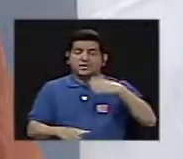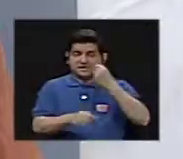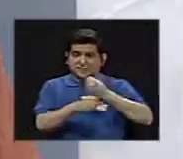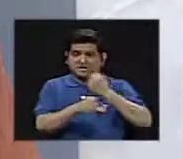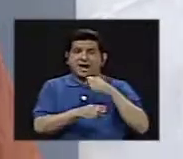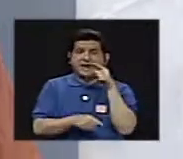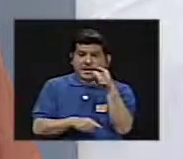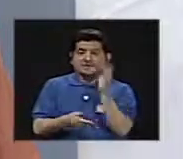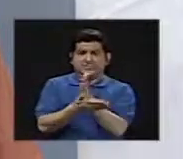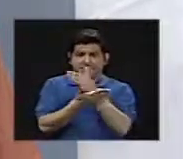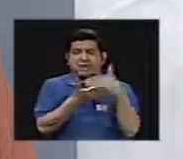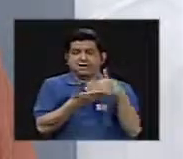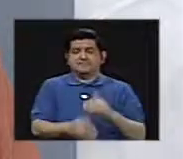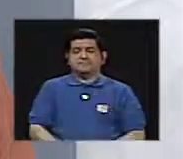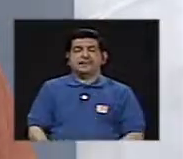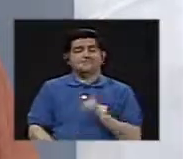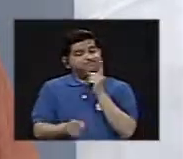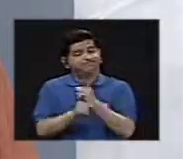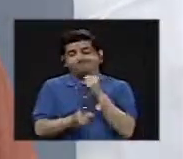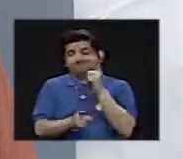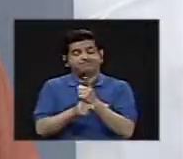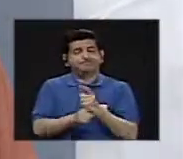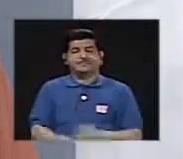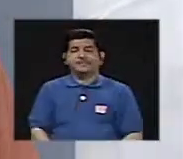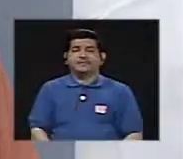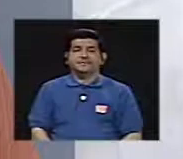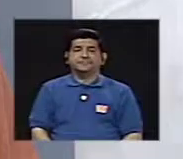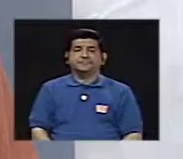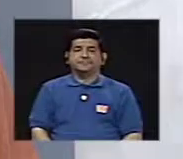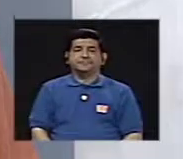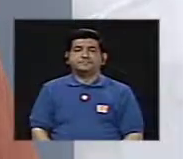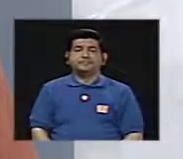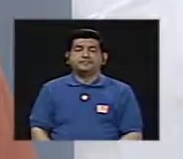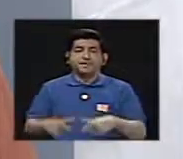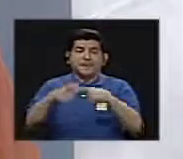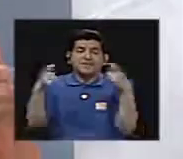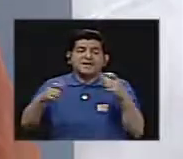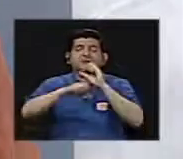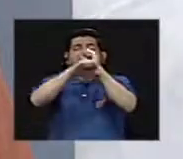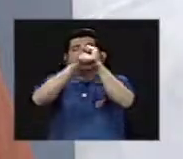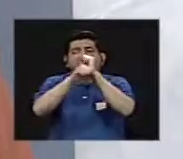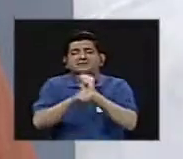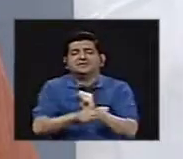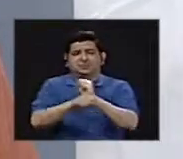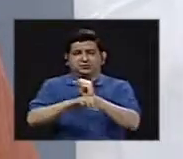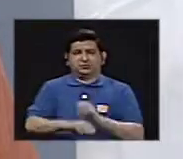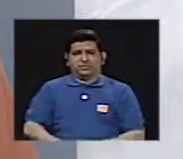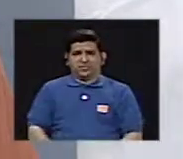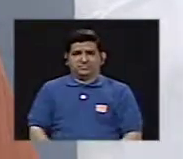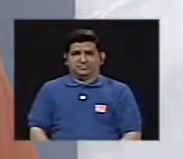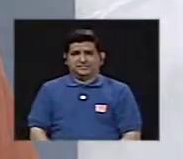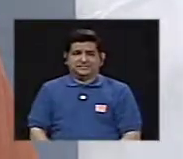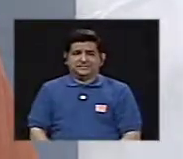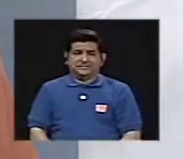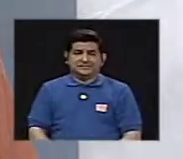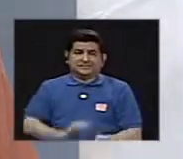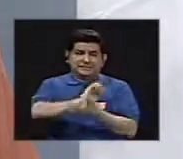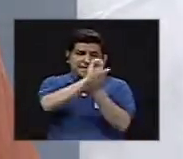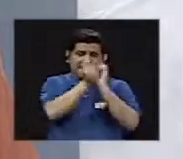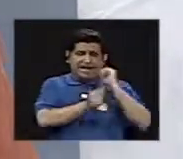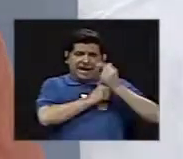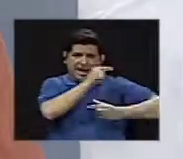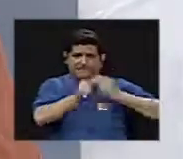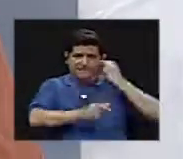fue ese, porque efectivamente, claro, pues como con la mayoría de las tradiciones, el cambio